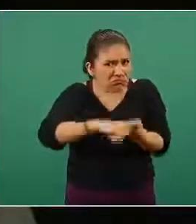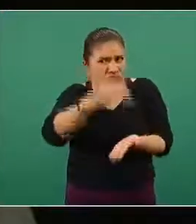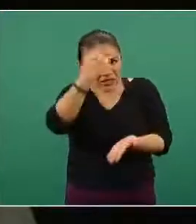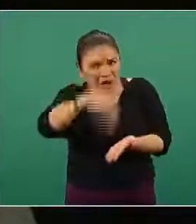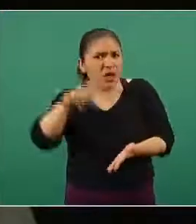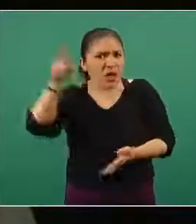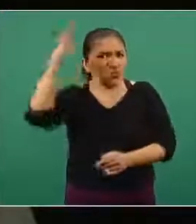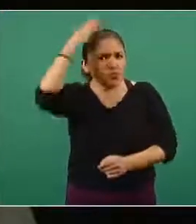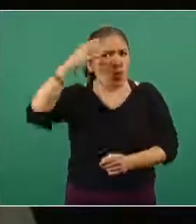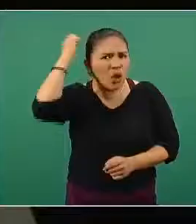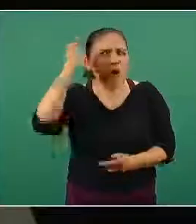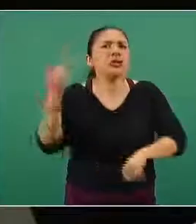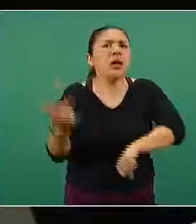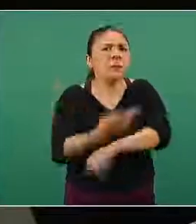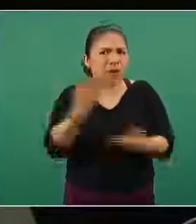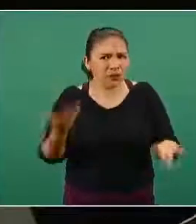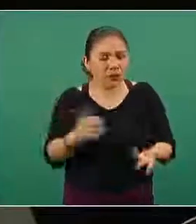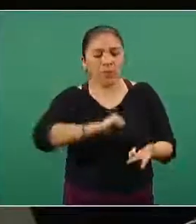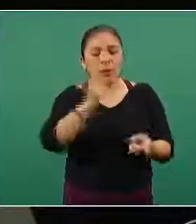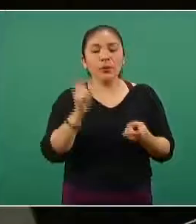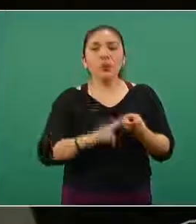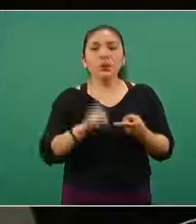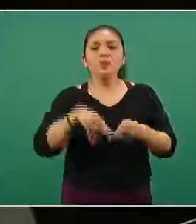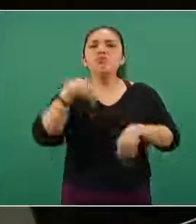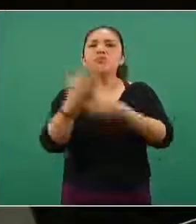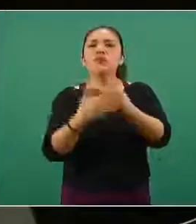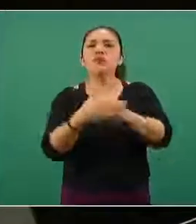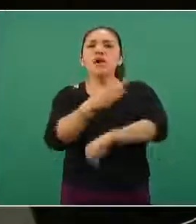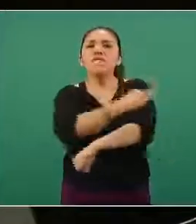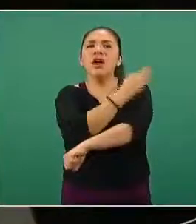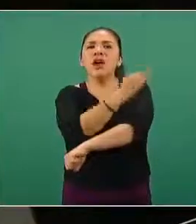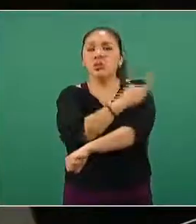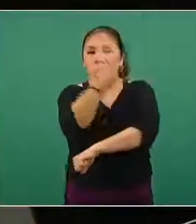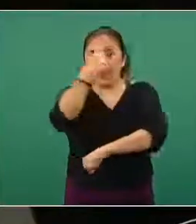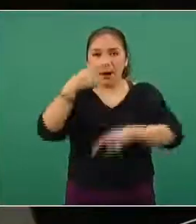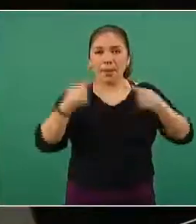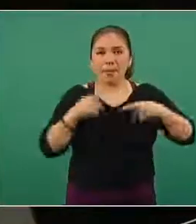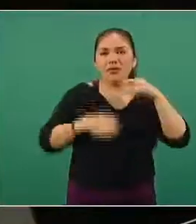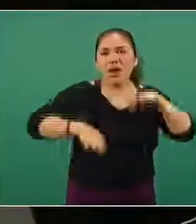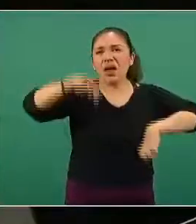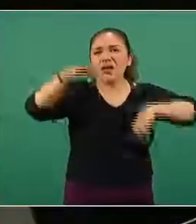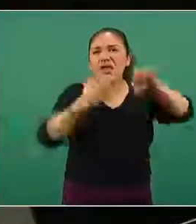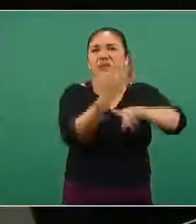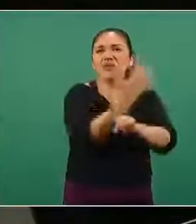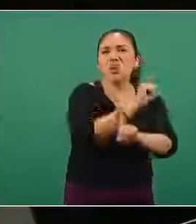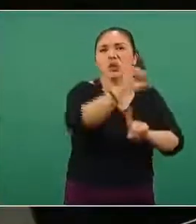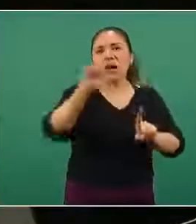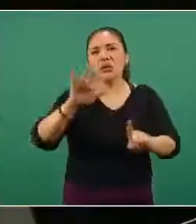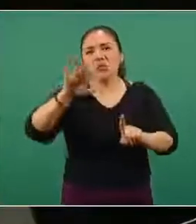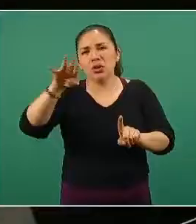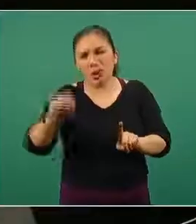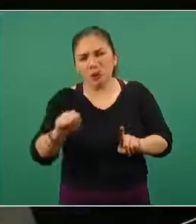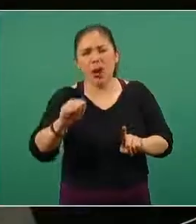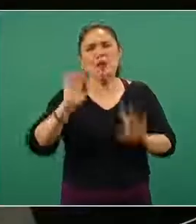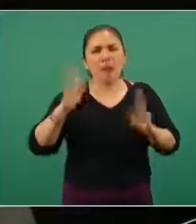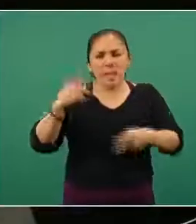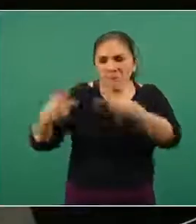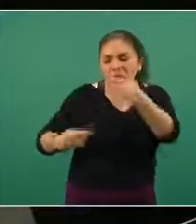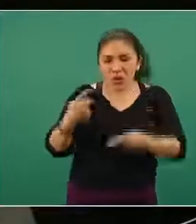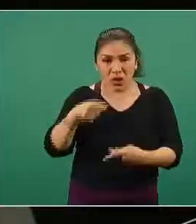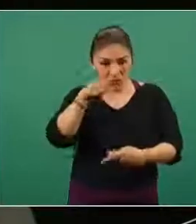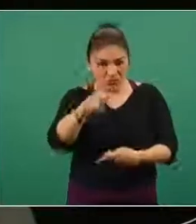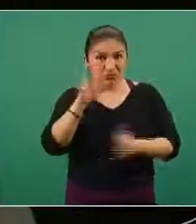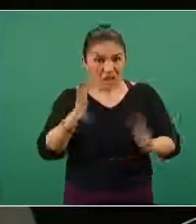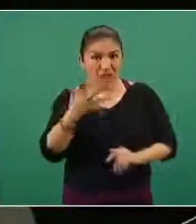sobre Morelos y también sobre la próxima vacunación de adultos de 50 a 59, nos preguntan si ya